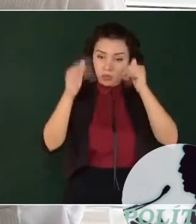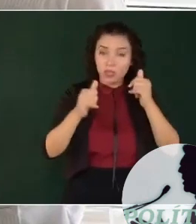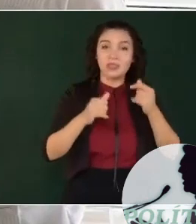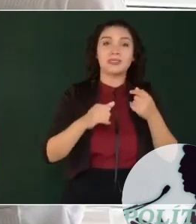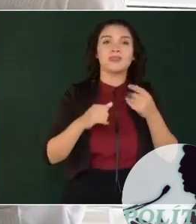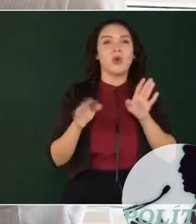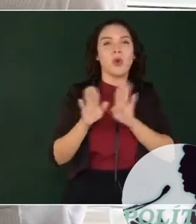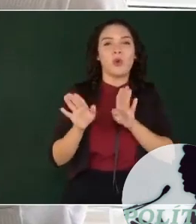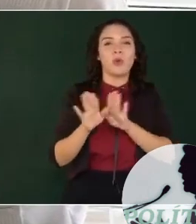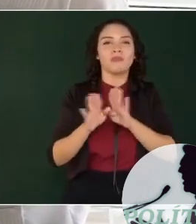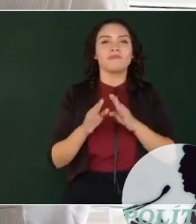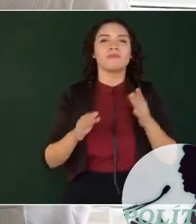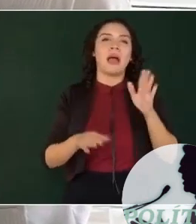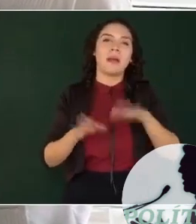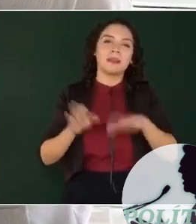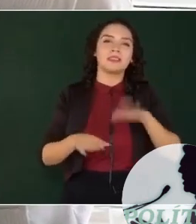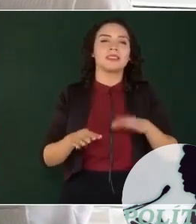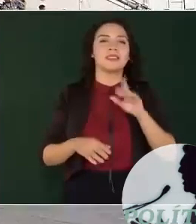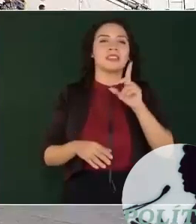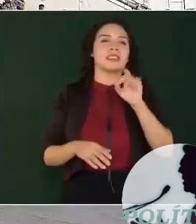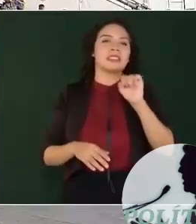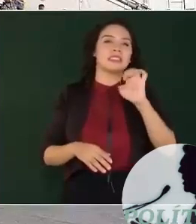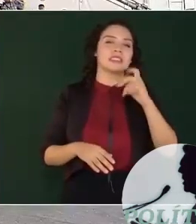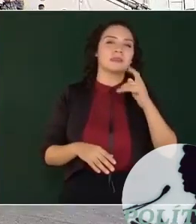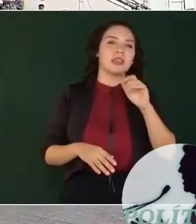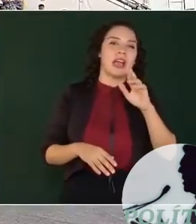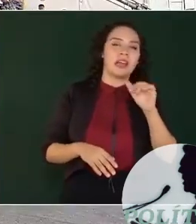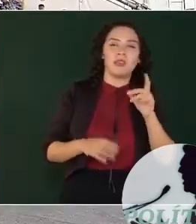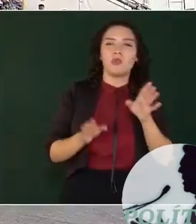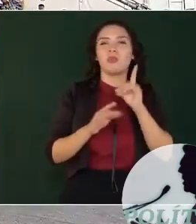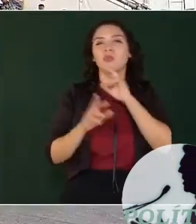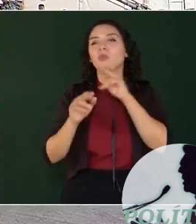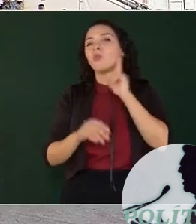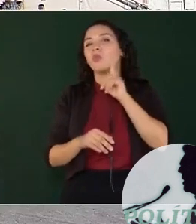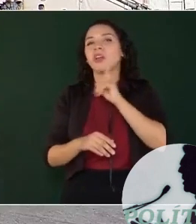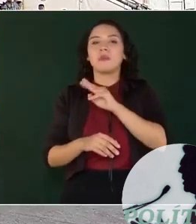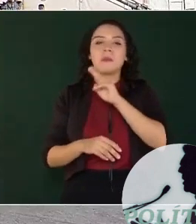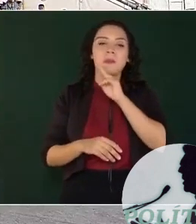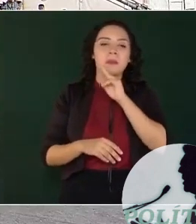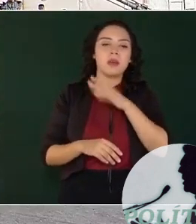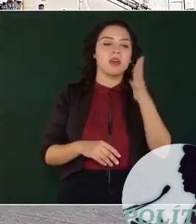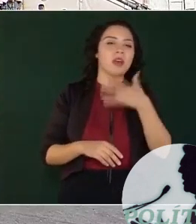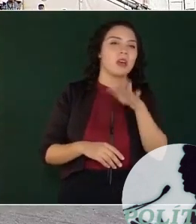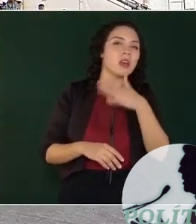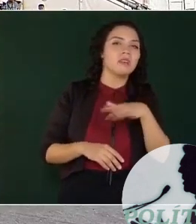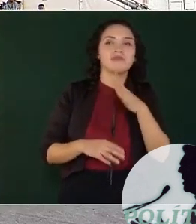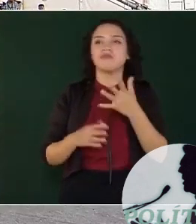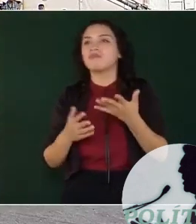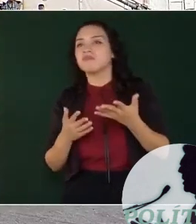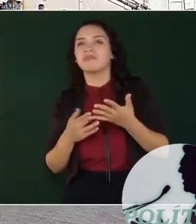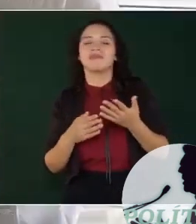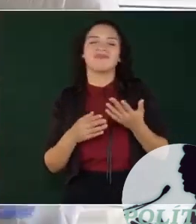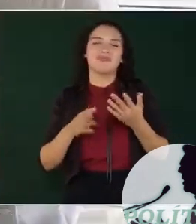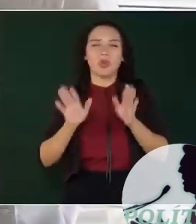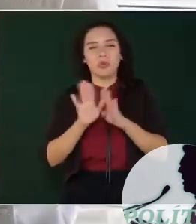la desesperación de las madres buscadoras que están pidiendo hacer este pacto con el